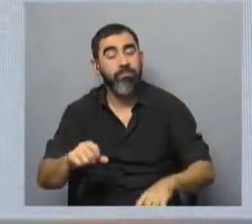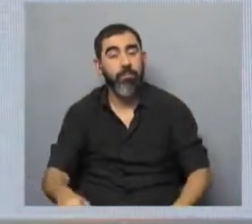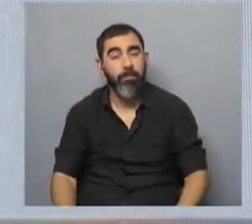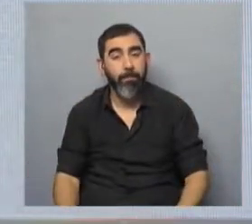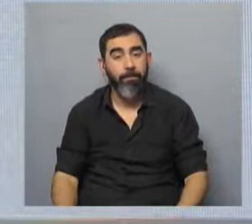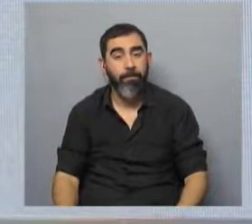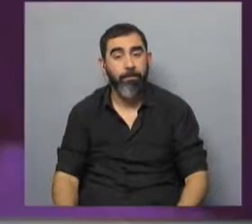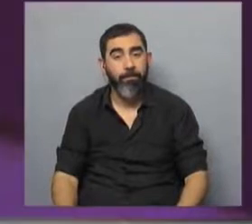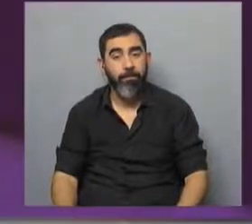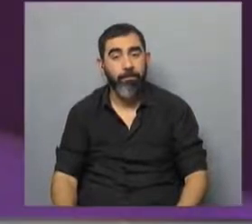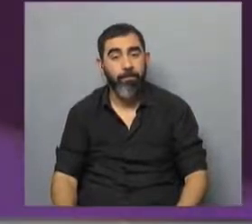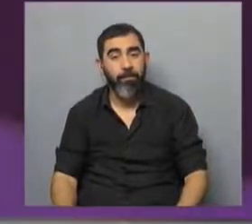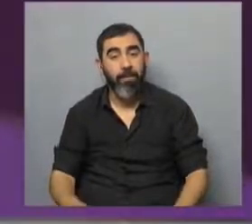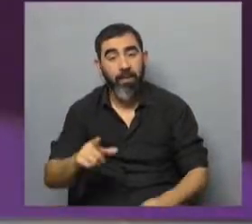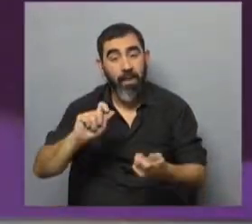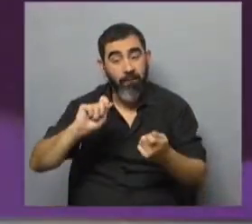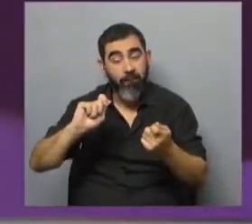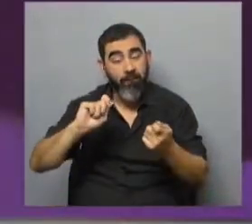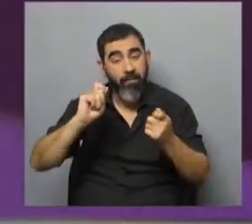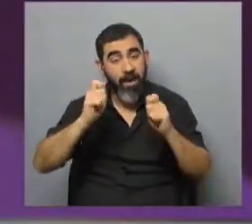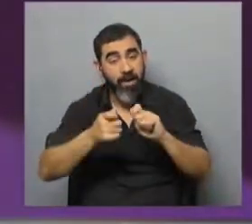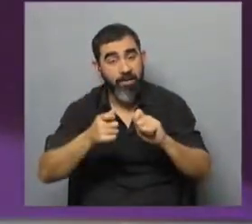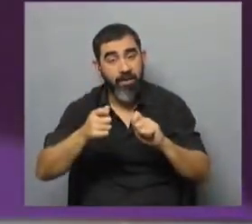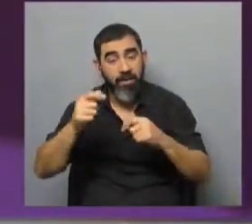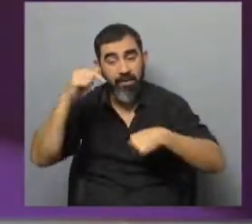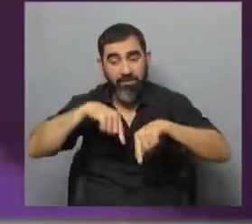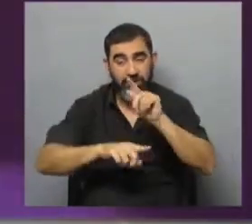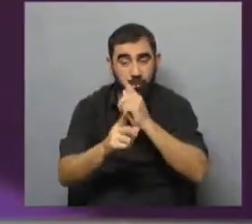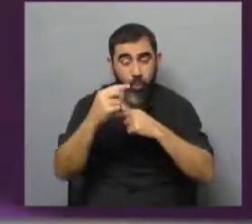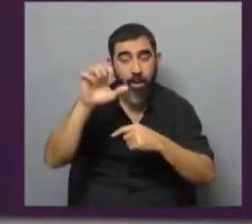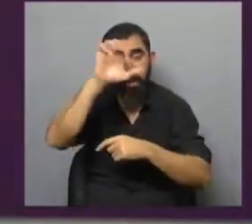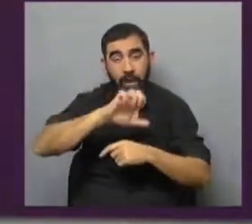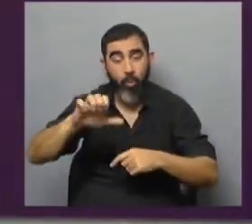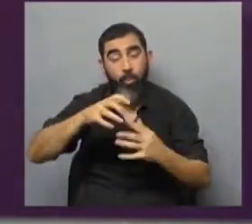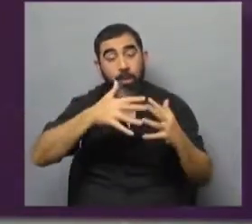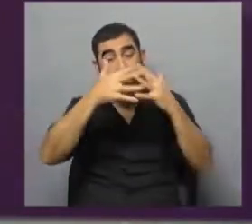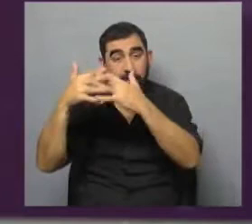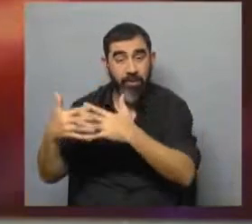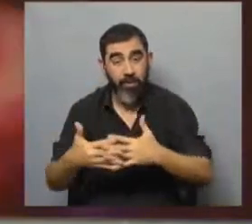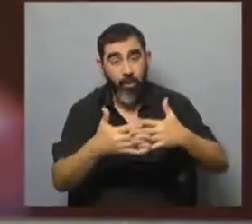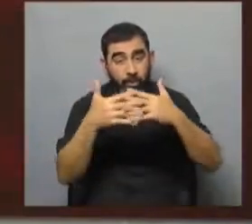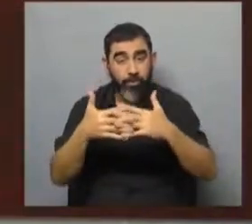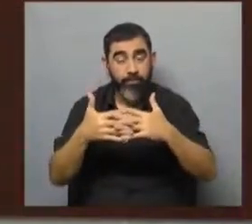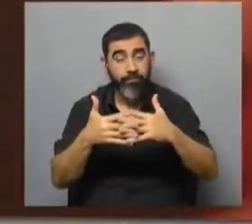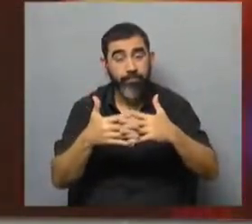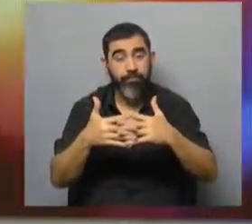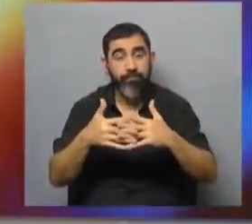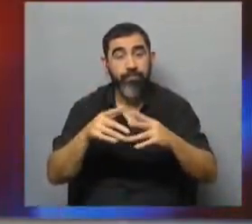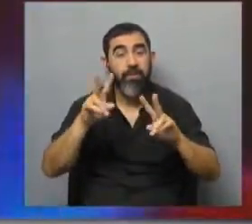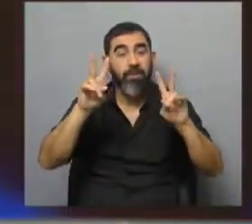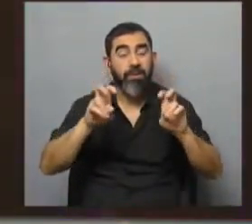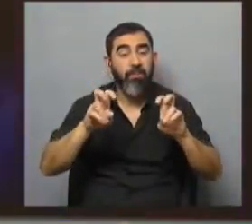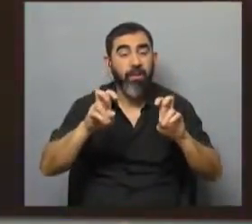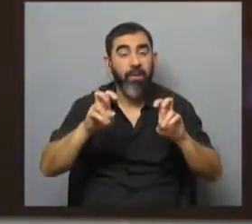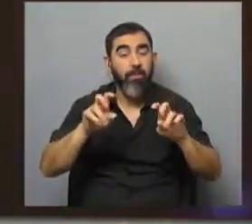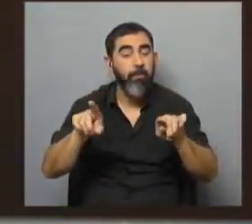la variante que está circulando a nivel de Europa, Estados Unidos, es la más próxima a lo que es el clado a nivel filogenético, está